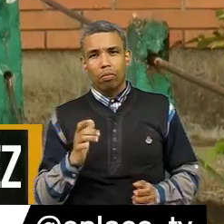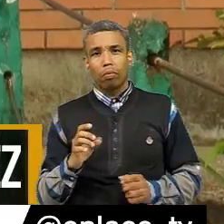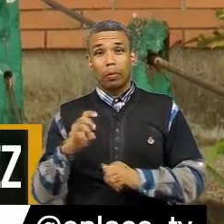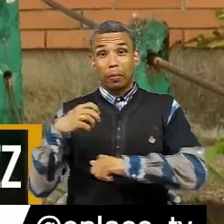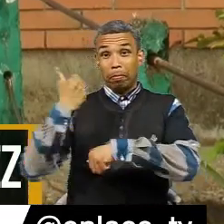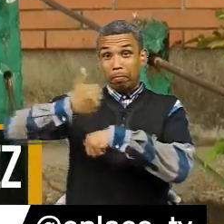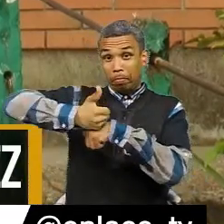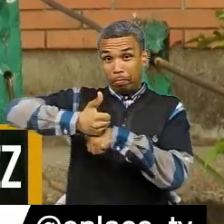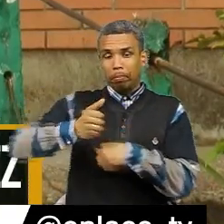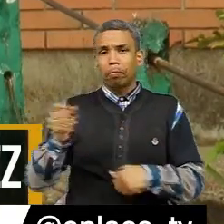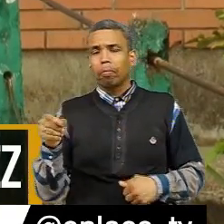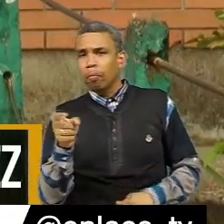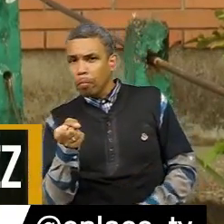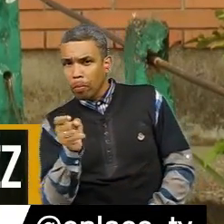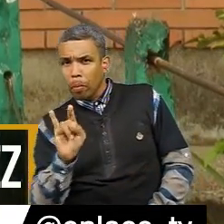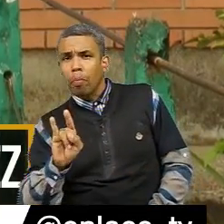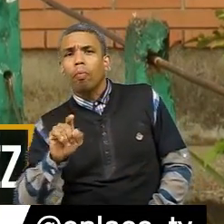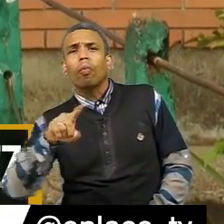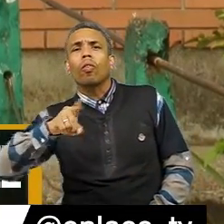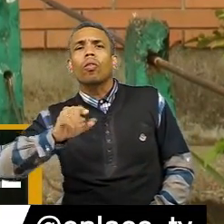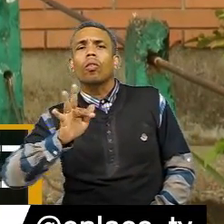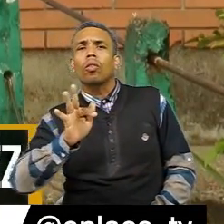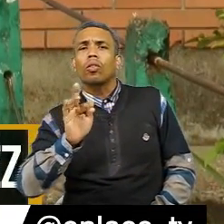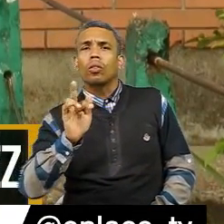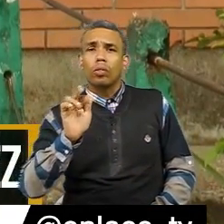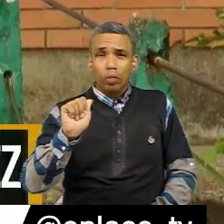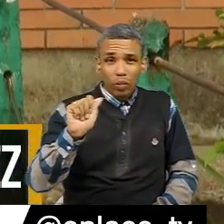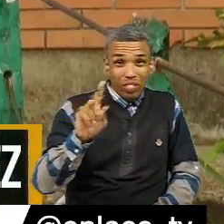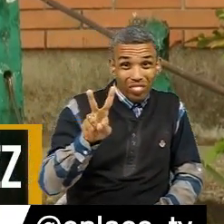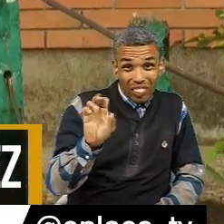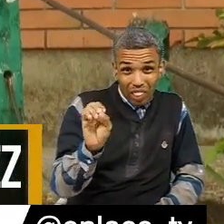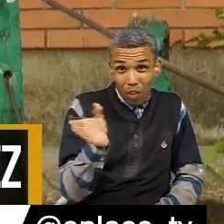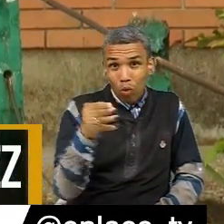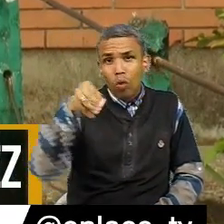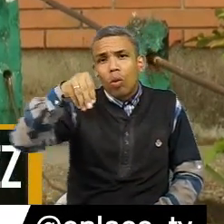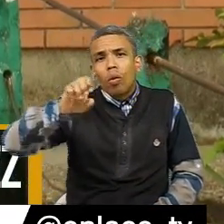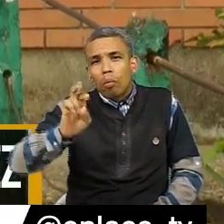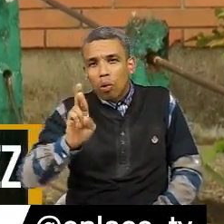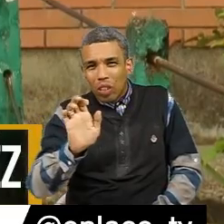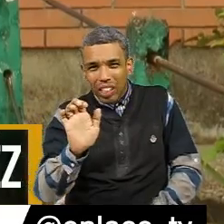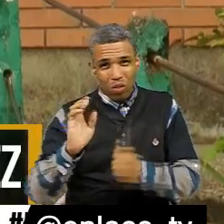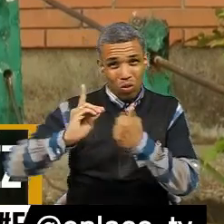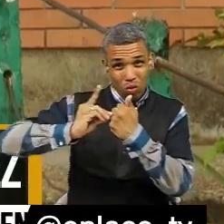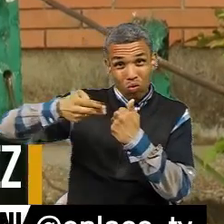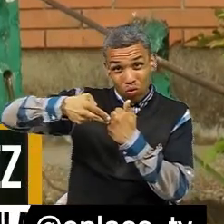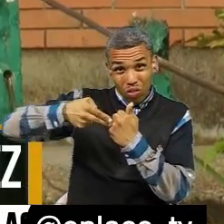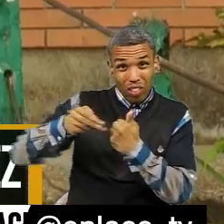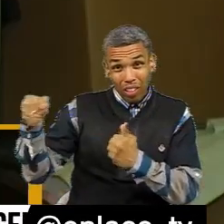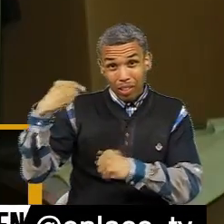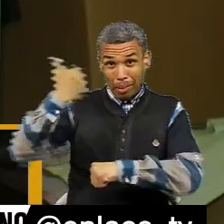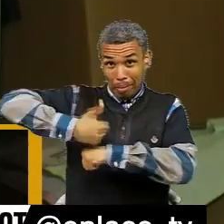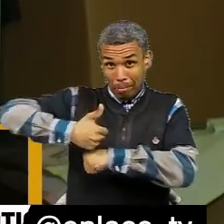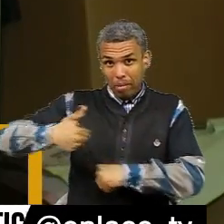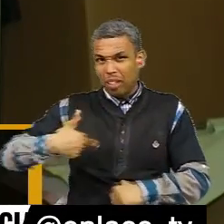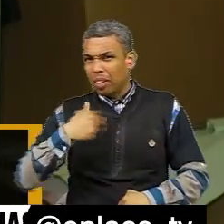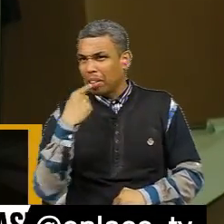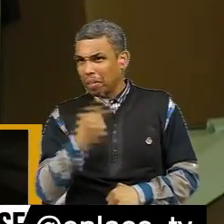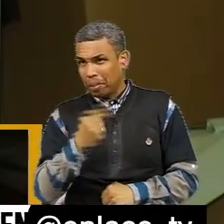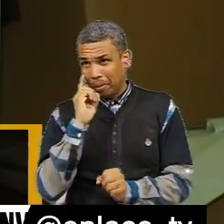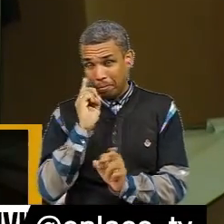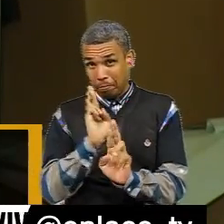Moreno, para conocer sobre estas actuaciones de los estudiantes y los reclamos que le hacen. Esto ha respondido. Y ellos